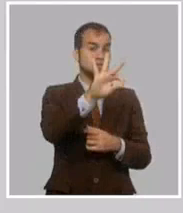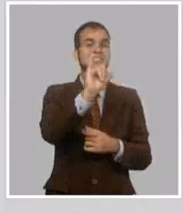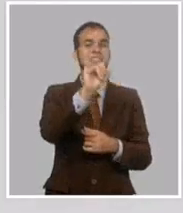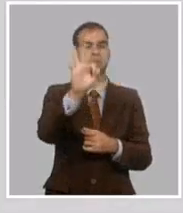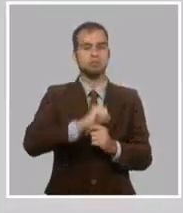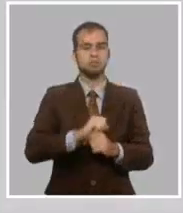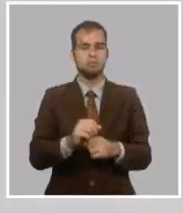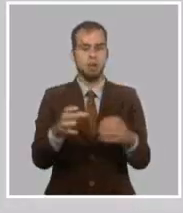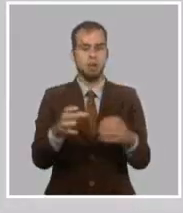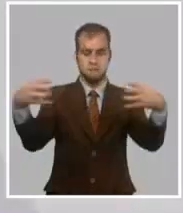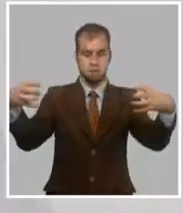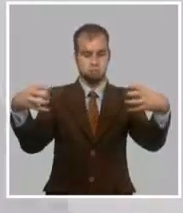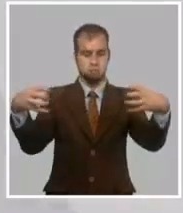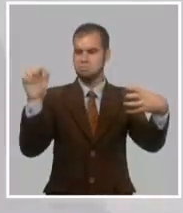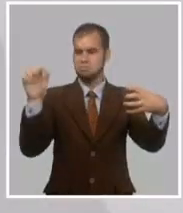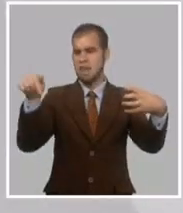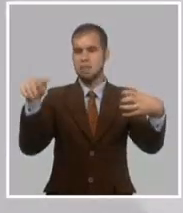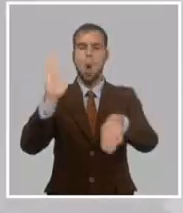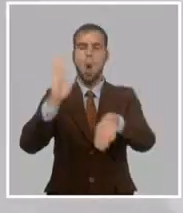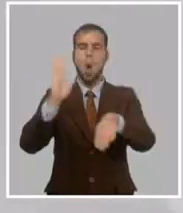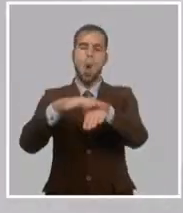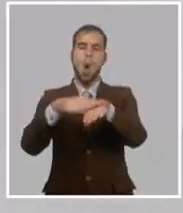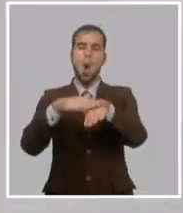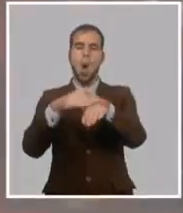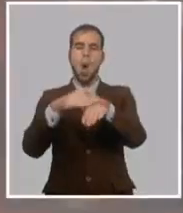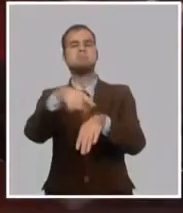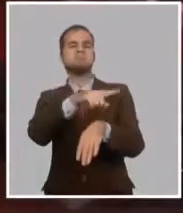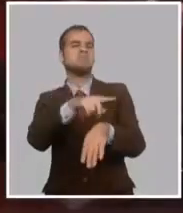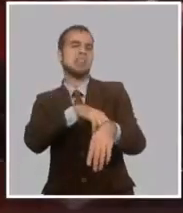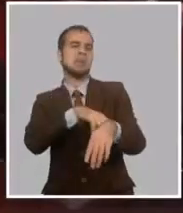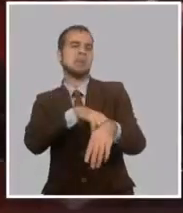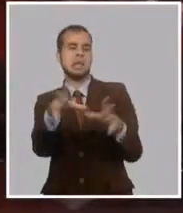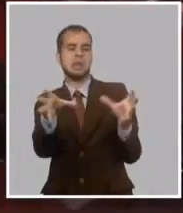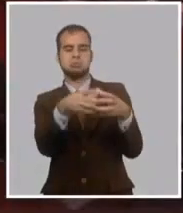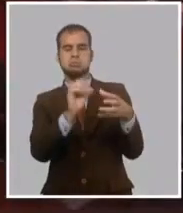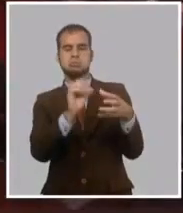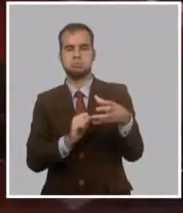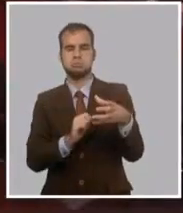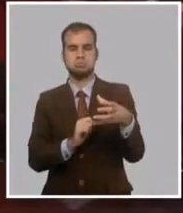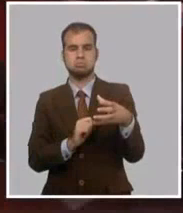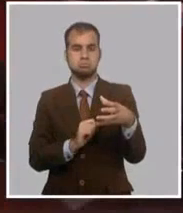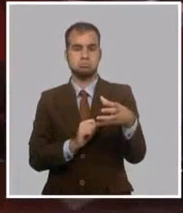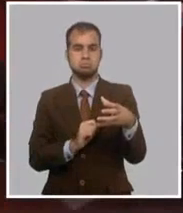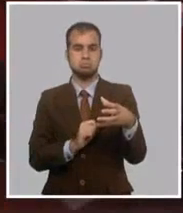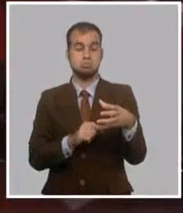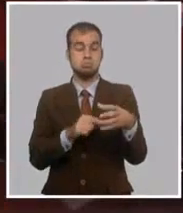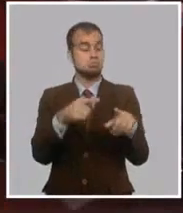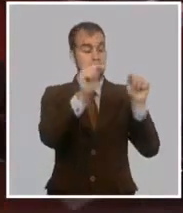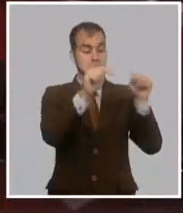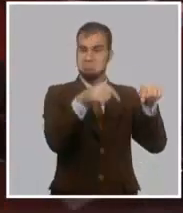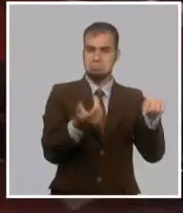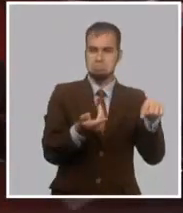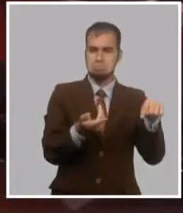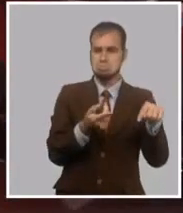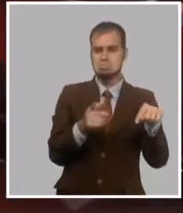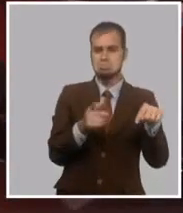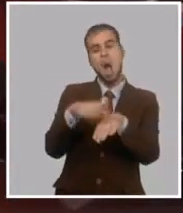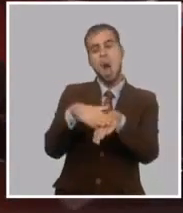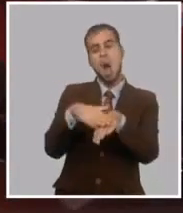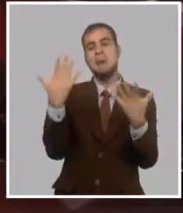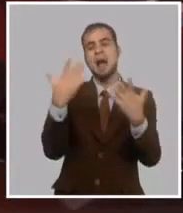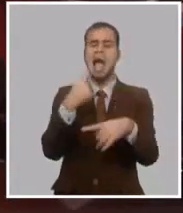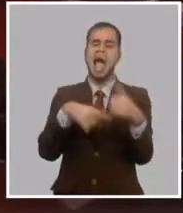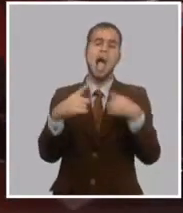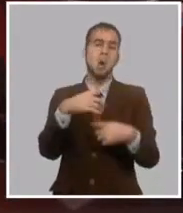le echaban la culpa a la Cámara de Representantes, otros se la echaban a las desobediencias de algunos jefes